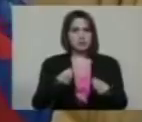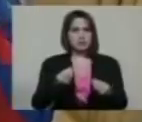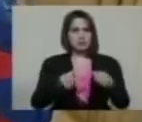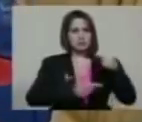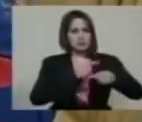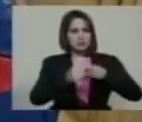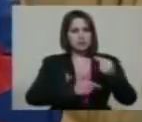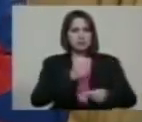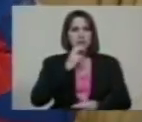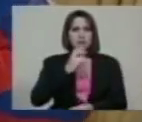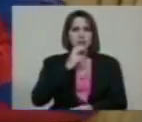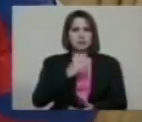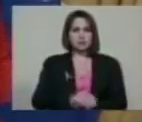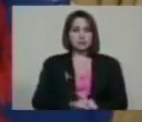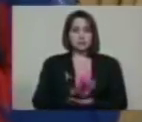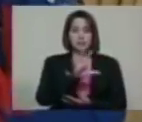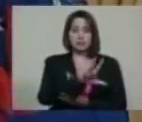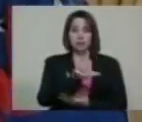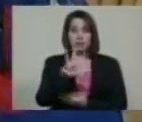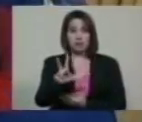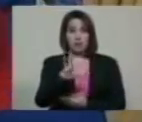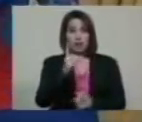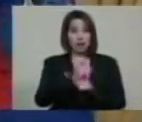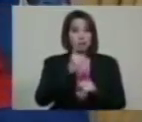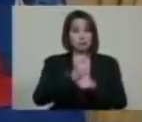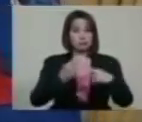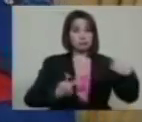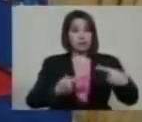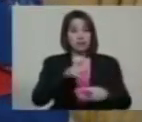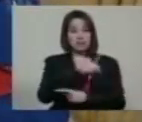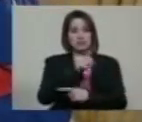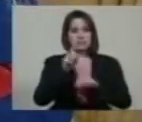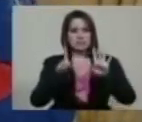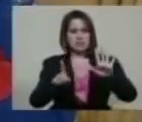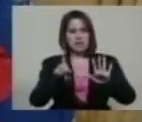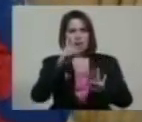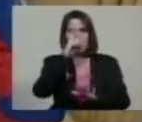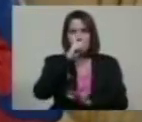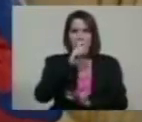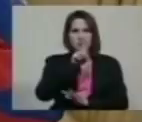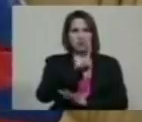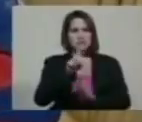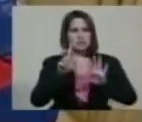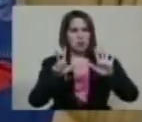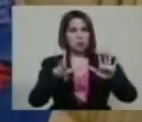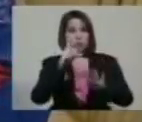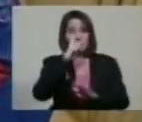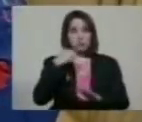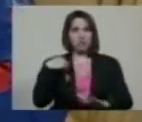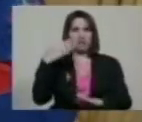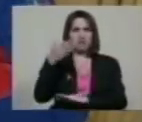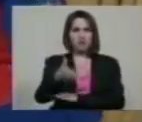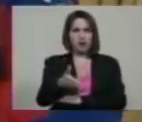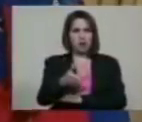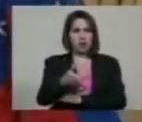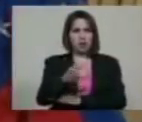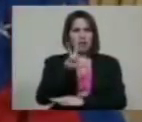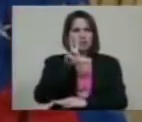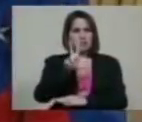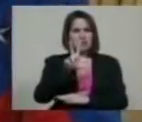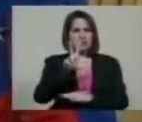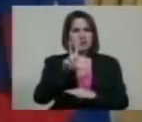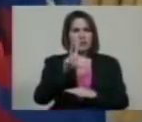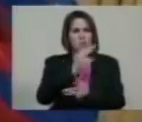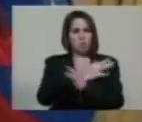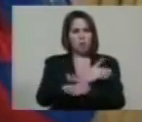están 53 atletas entre 16 y 18 años que fueron a representar a Venezuela en esta tercera edición de los Juegos